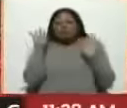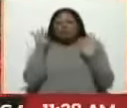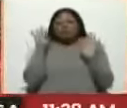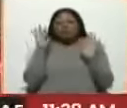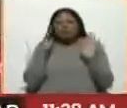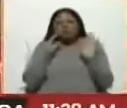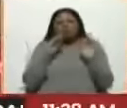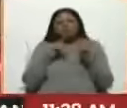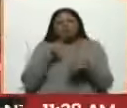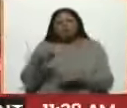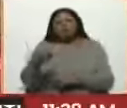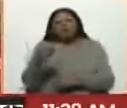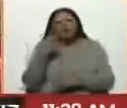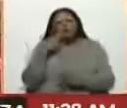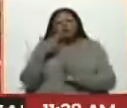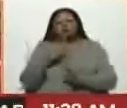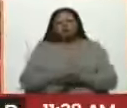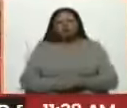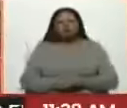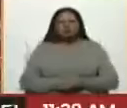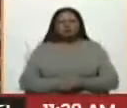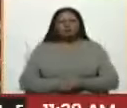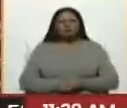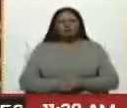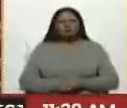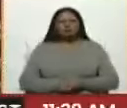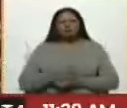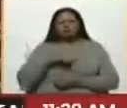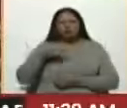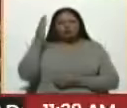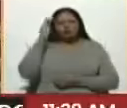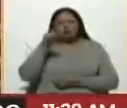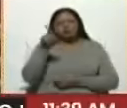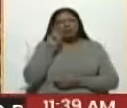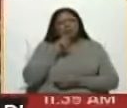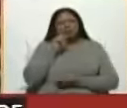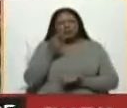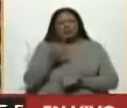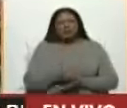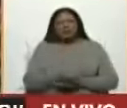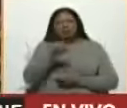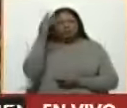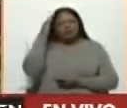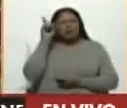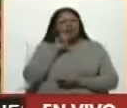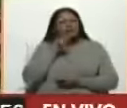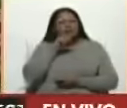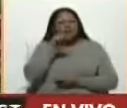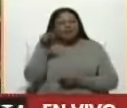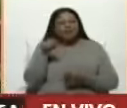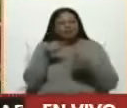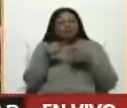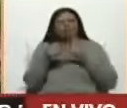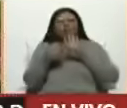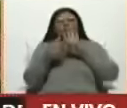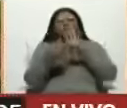en Charallave. Y nosotros sabemos que es mentira, y ellos saben que es mentira, pero la